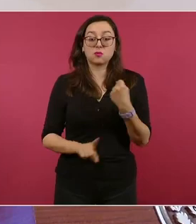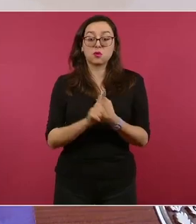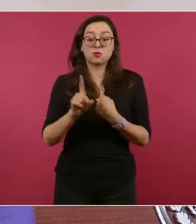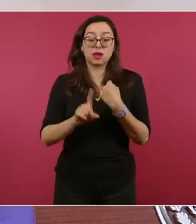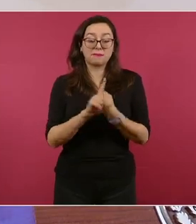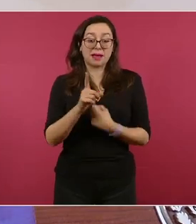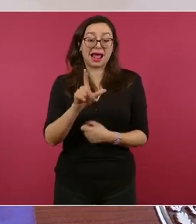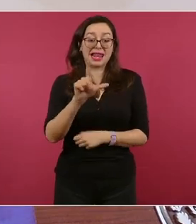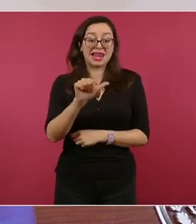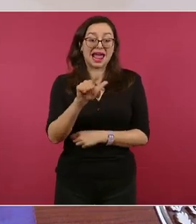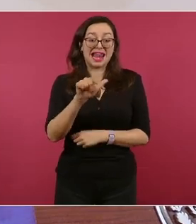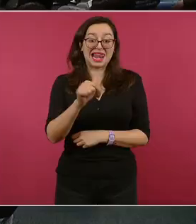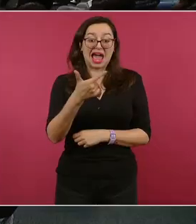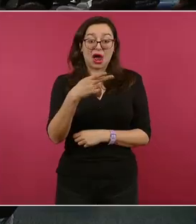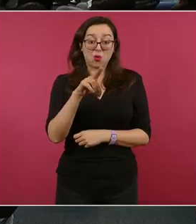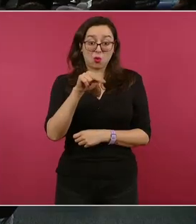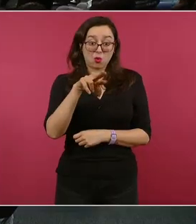laguna